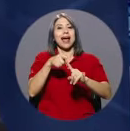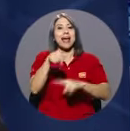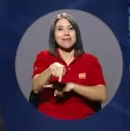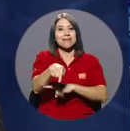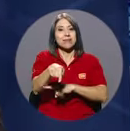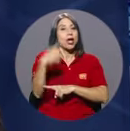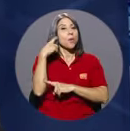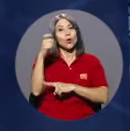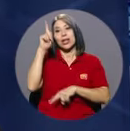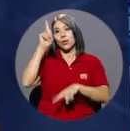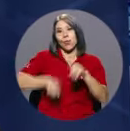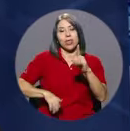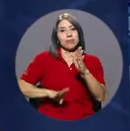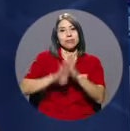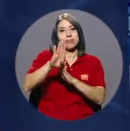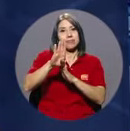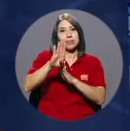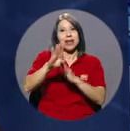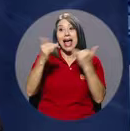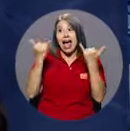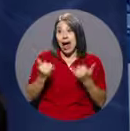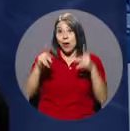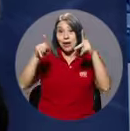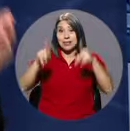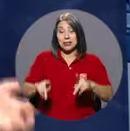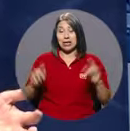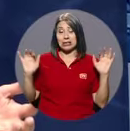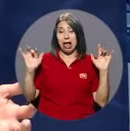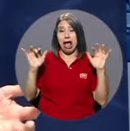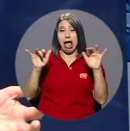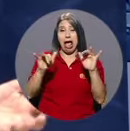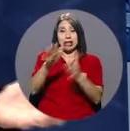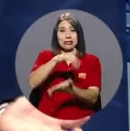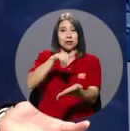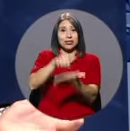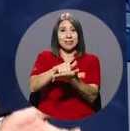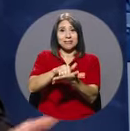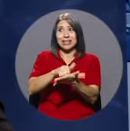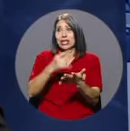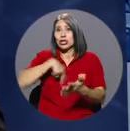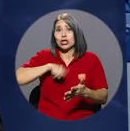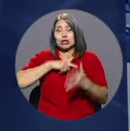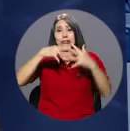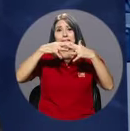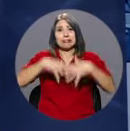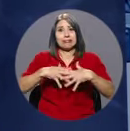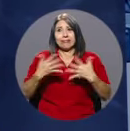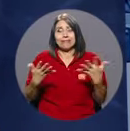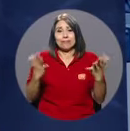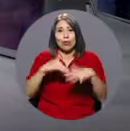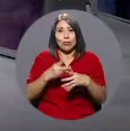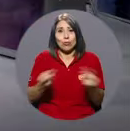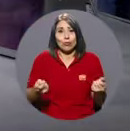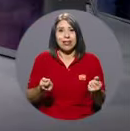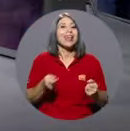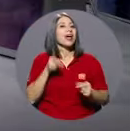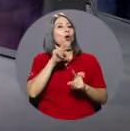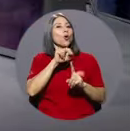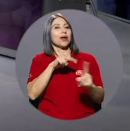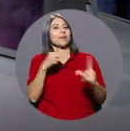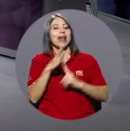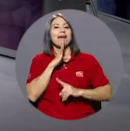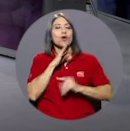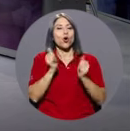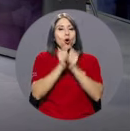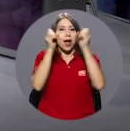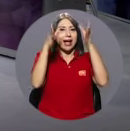despegar, y con el problema de migración hacia el centro, que más bien estamos colapsando, porque ya el centro tampoco da. Sí. Sobre este mismo tema, Una Mirada conversó con